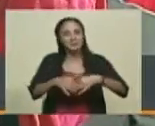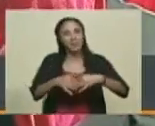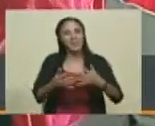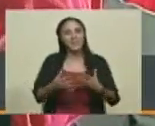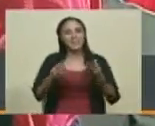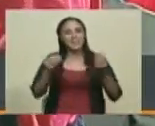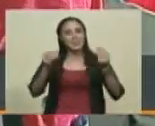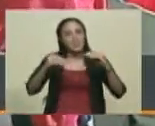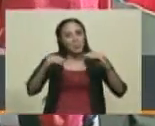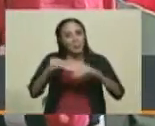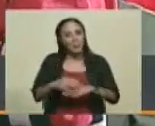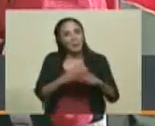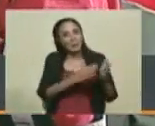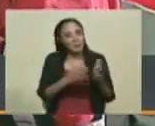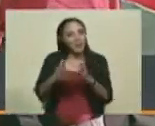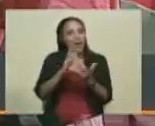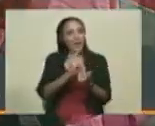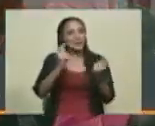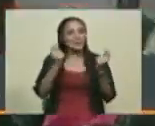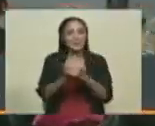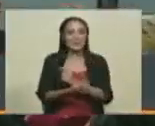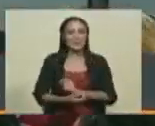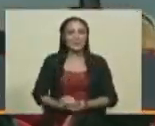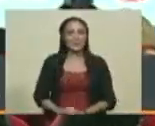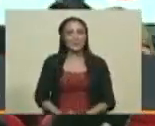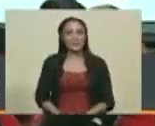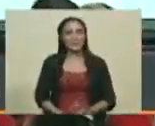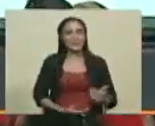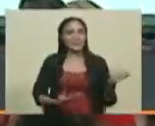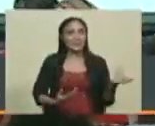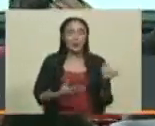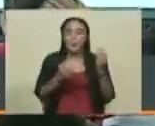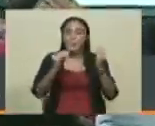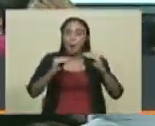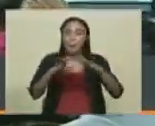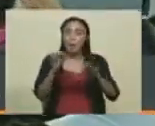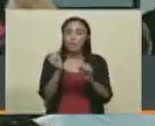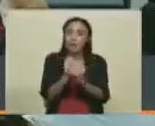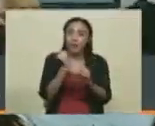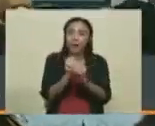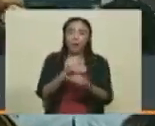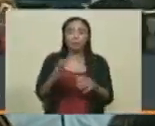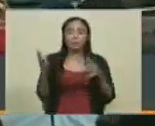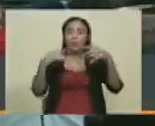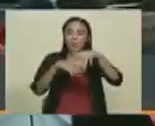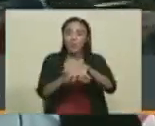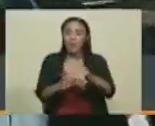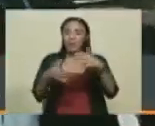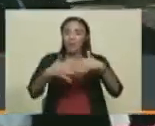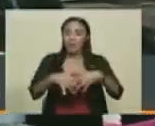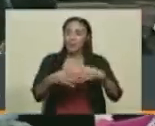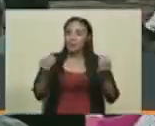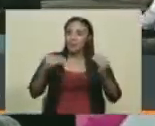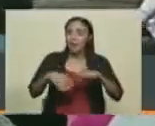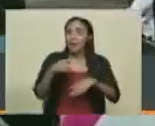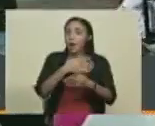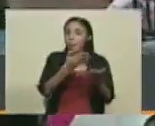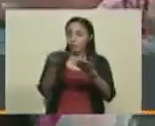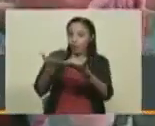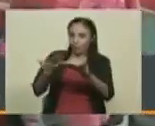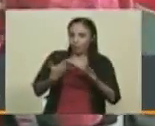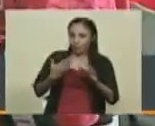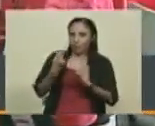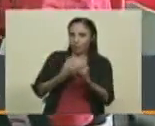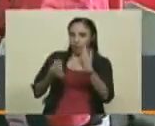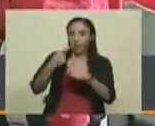también a la transformación de la gestión integral de nuestra industria, porque usted nos da los recursos hoy, pero